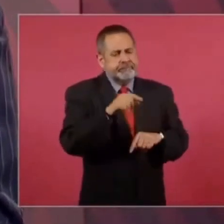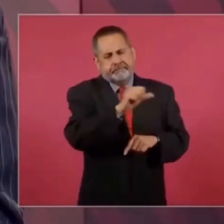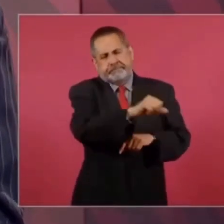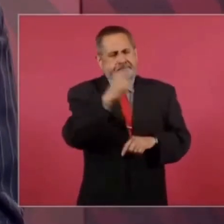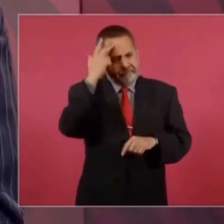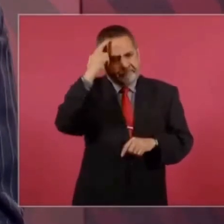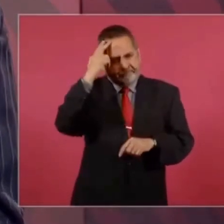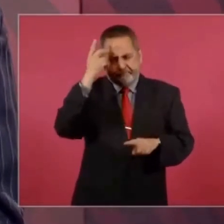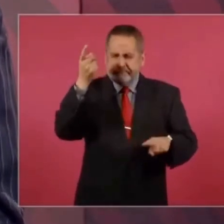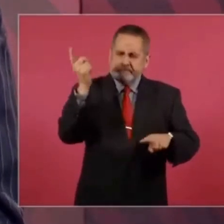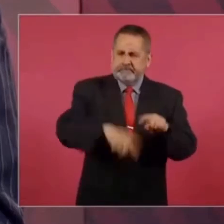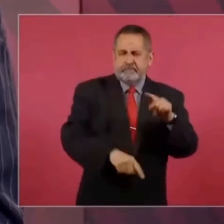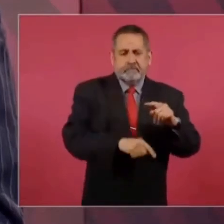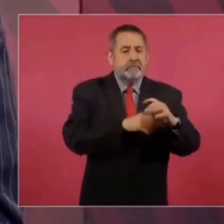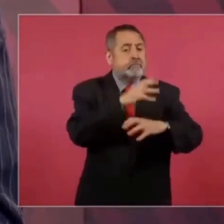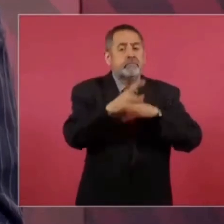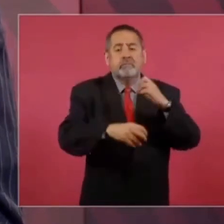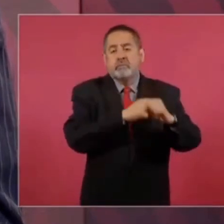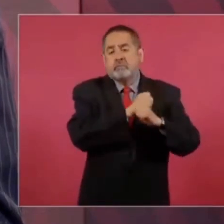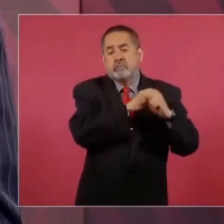la dictadura porfirista.